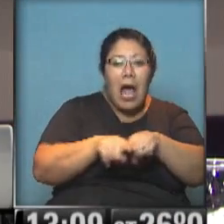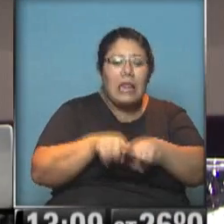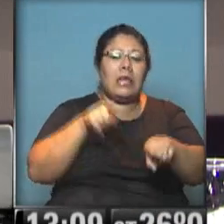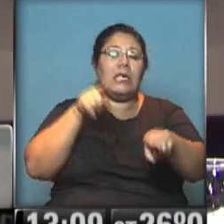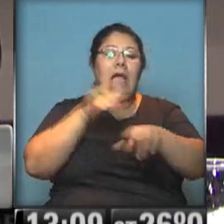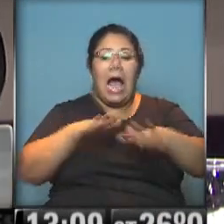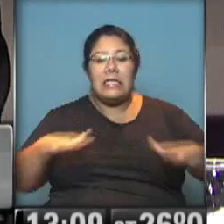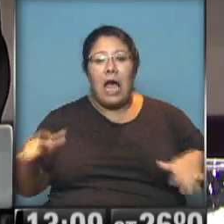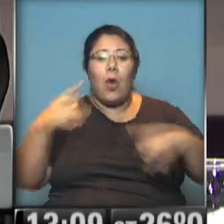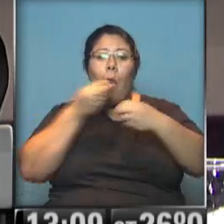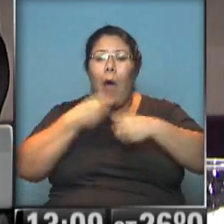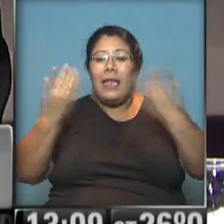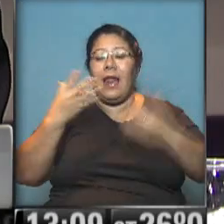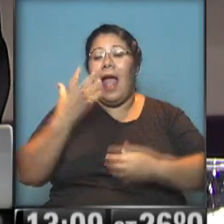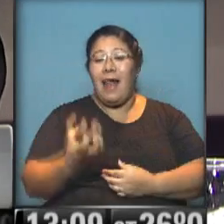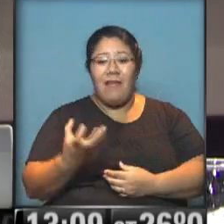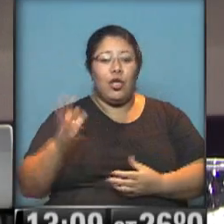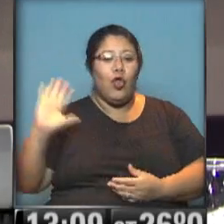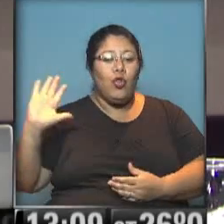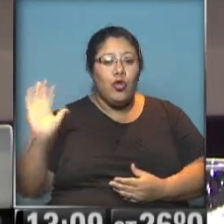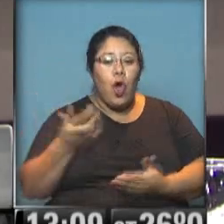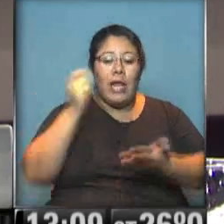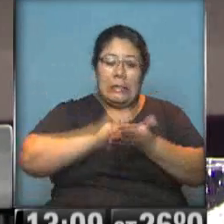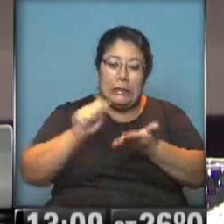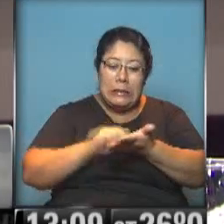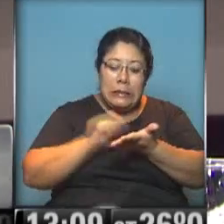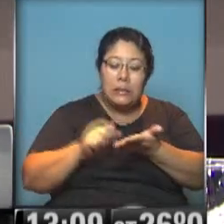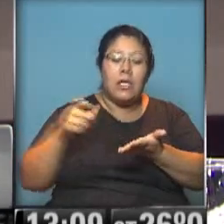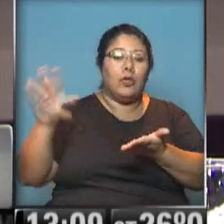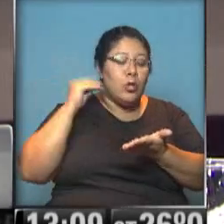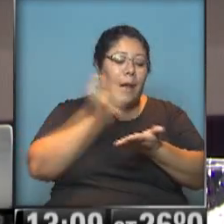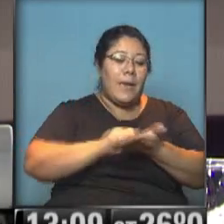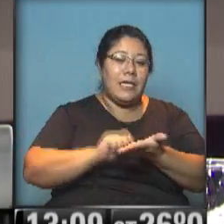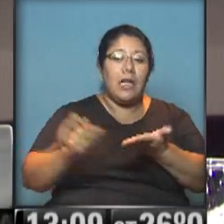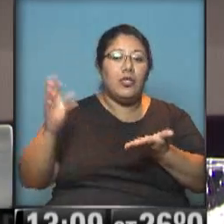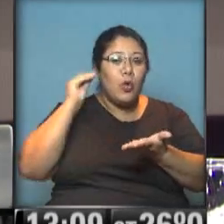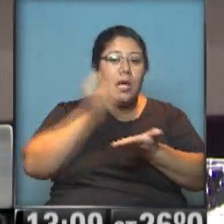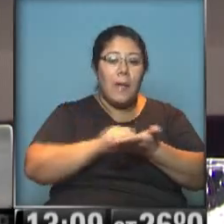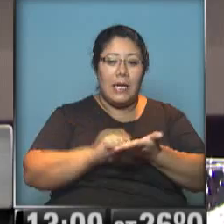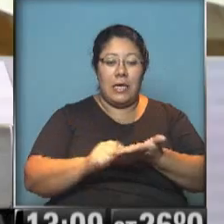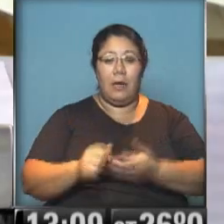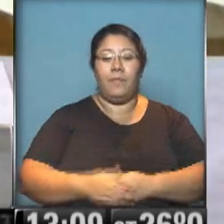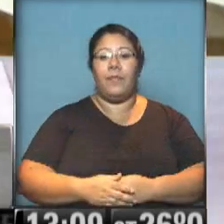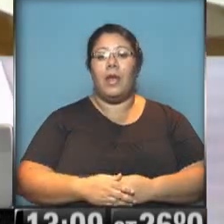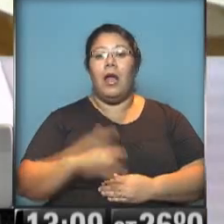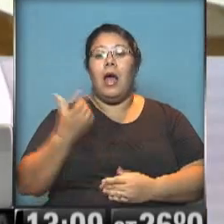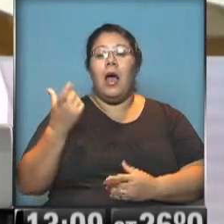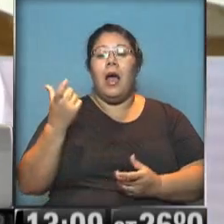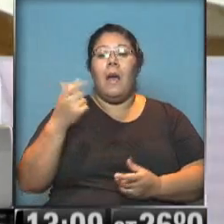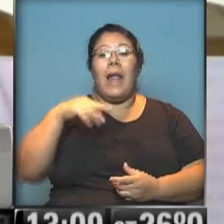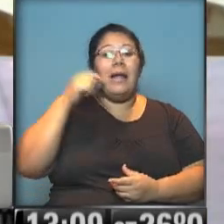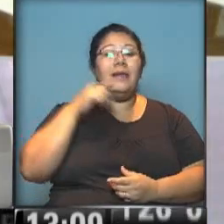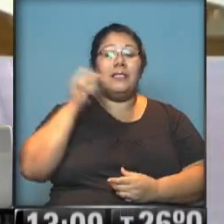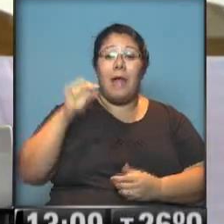la acidez y nisman también otro tema la comisión de la verdad para misma la comisión de la verdad era el entramado